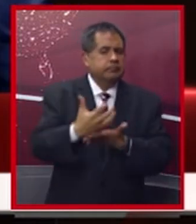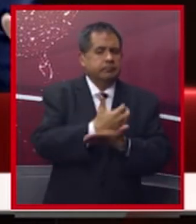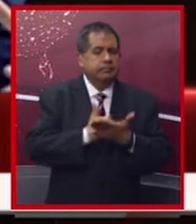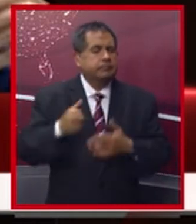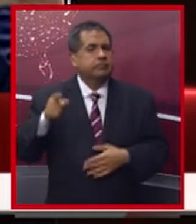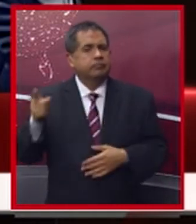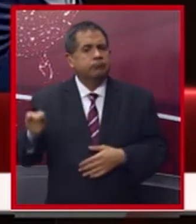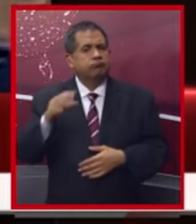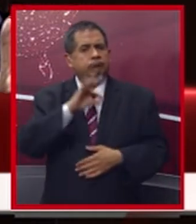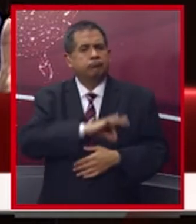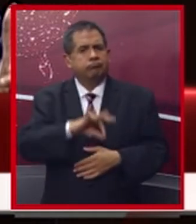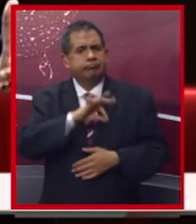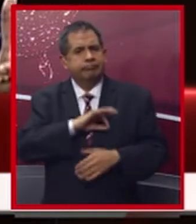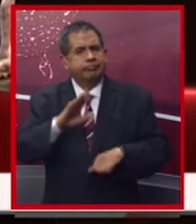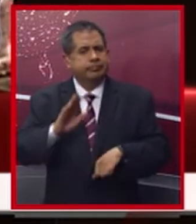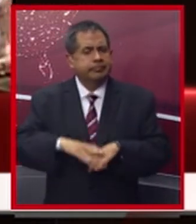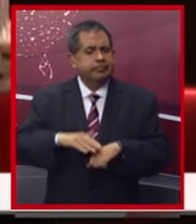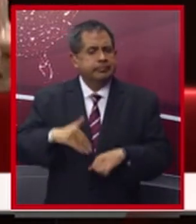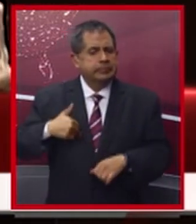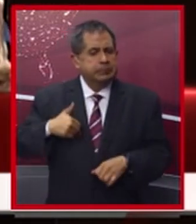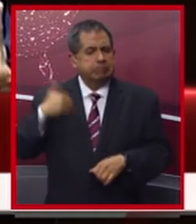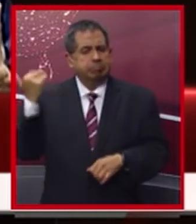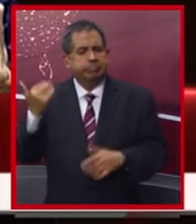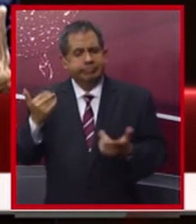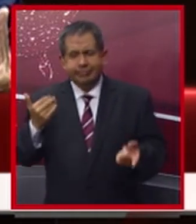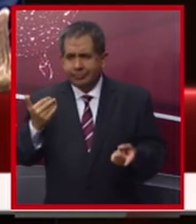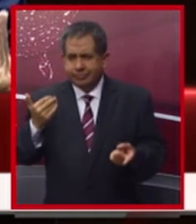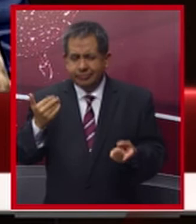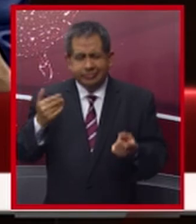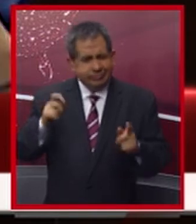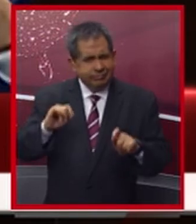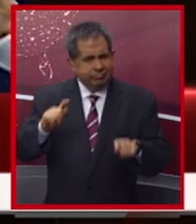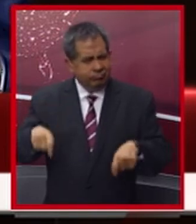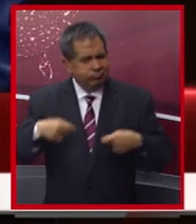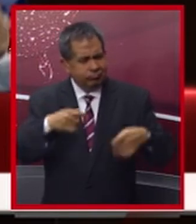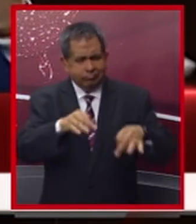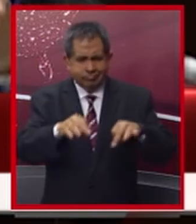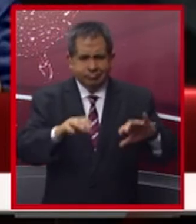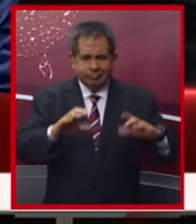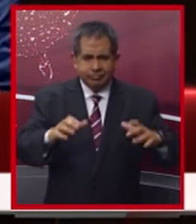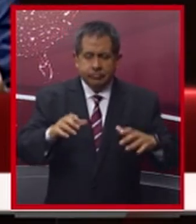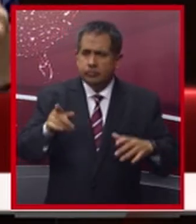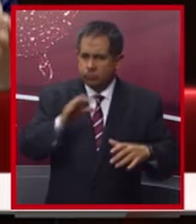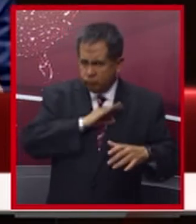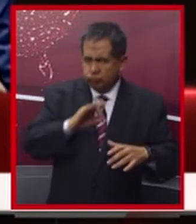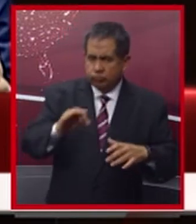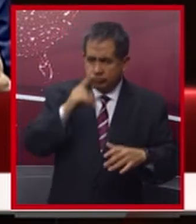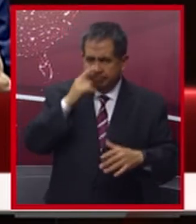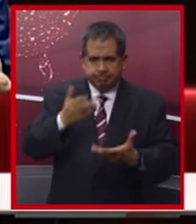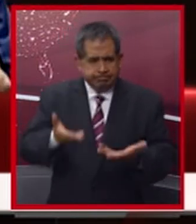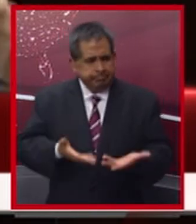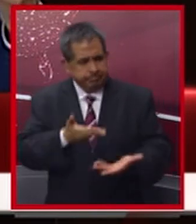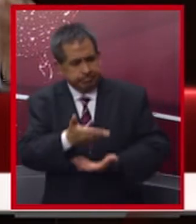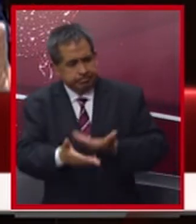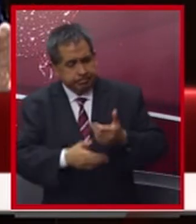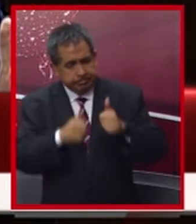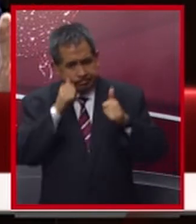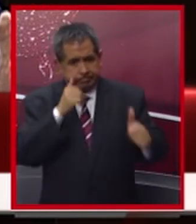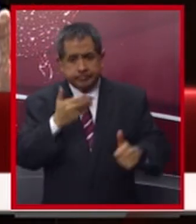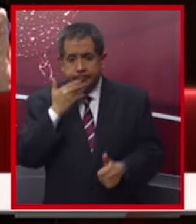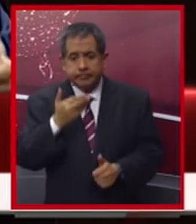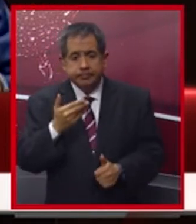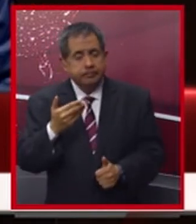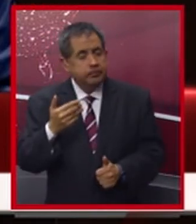puedan tener mayor planta productiva, mayor capacidad de servicio y desde